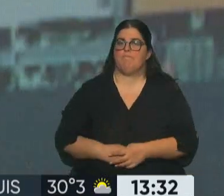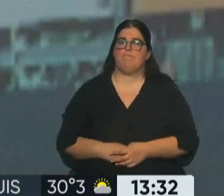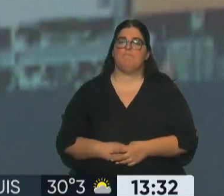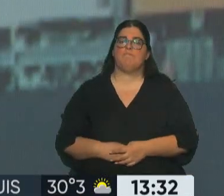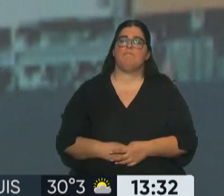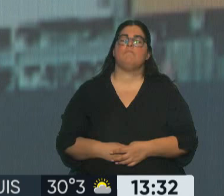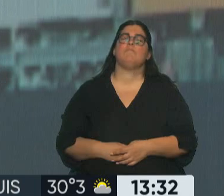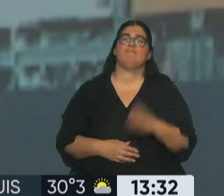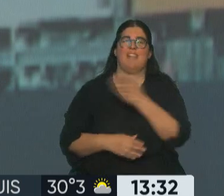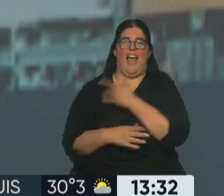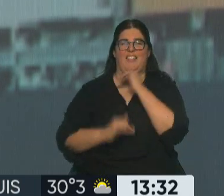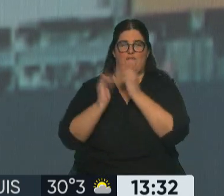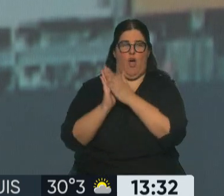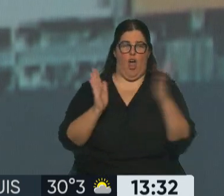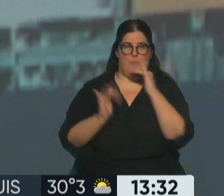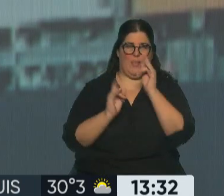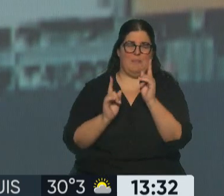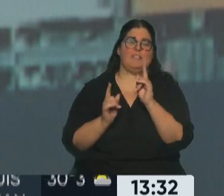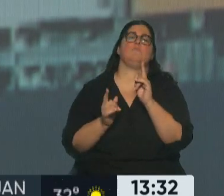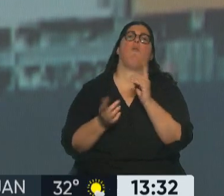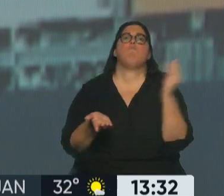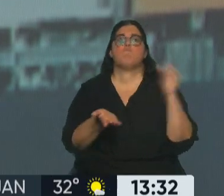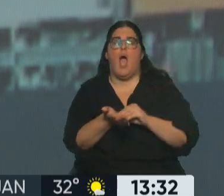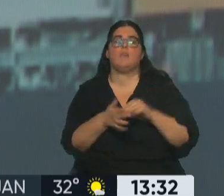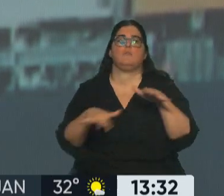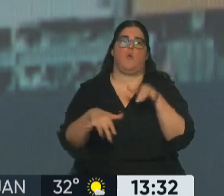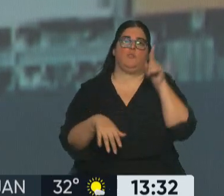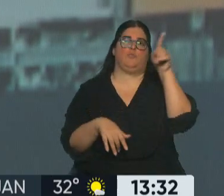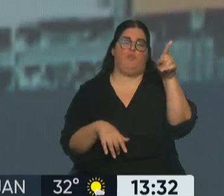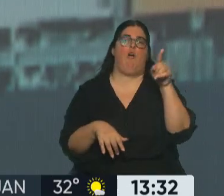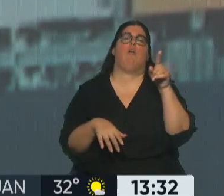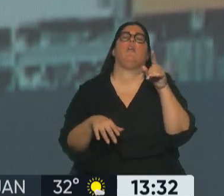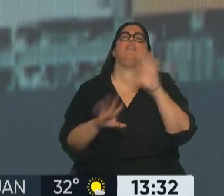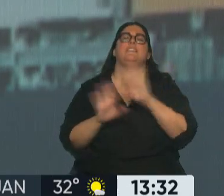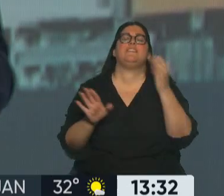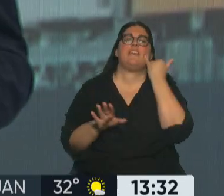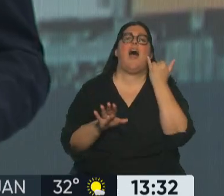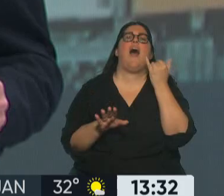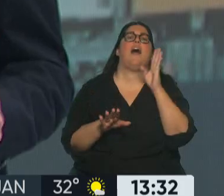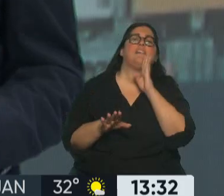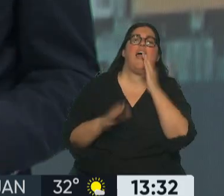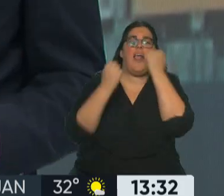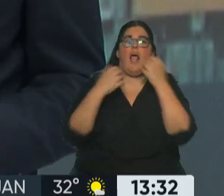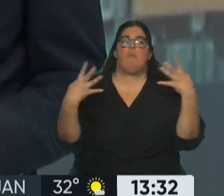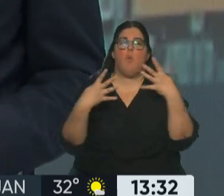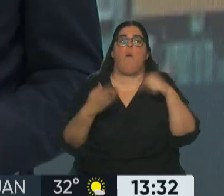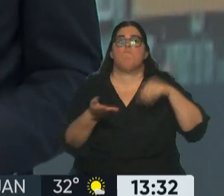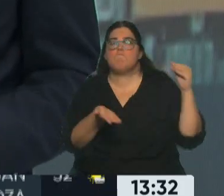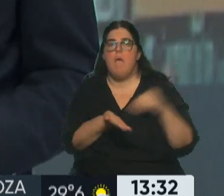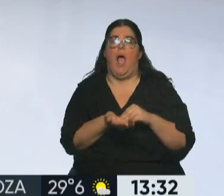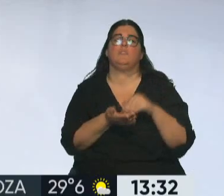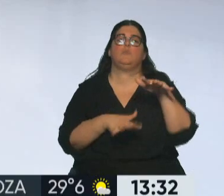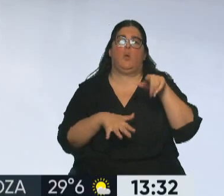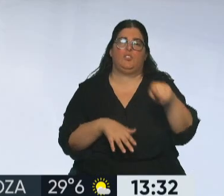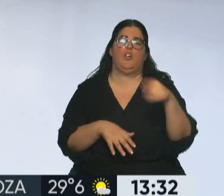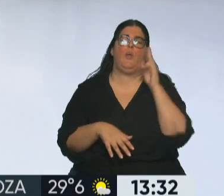recibamos el informe un nuevo capítulo ante la delicada situación en medio oriente un nuevo capítulo que tiene y estaremos